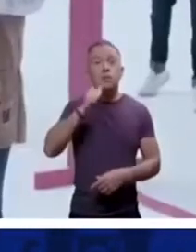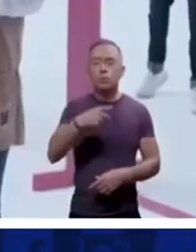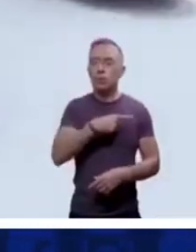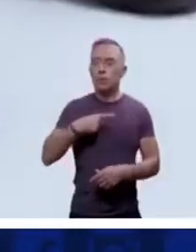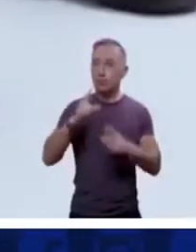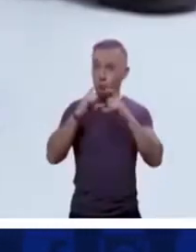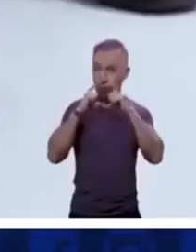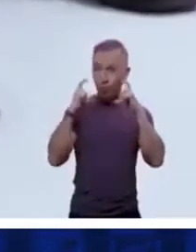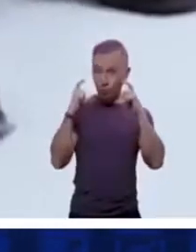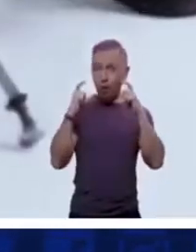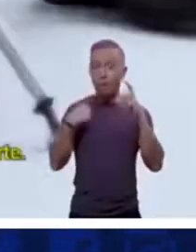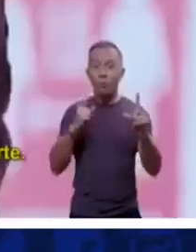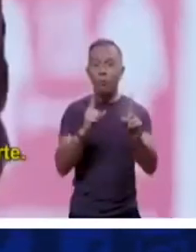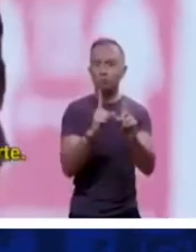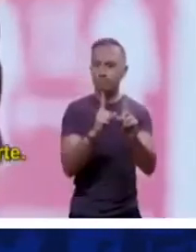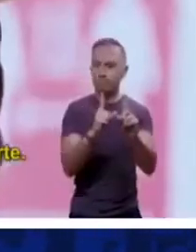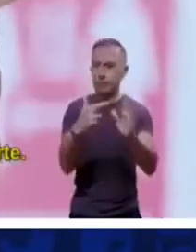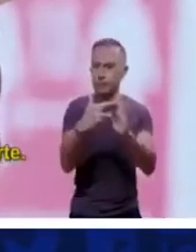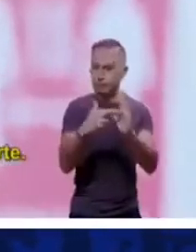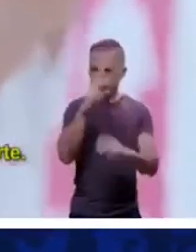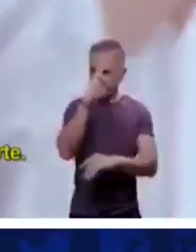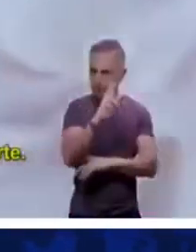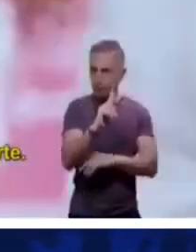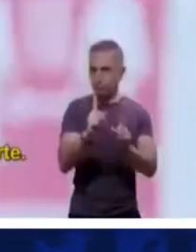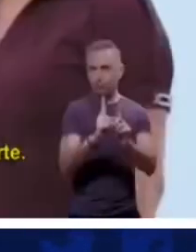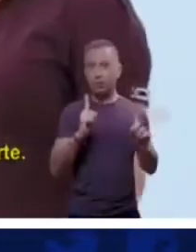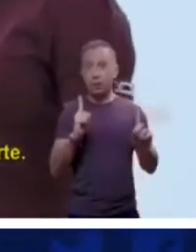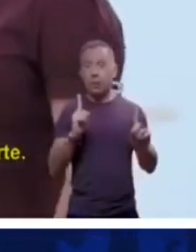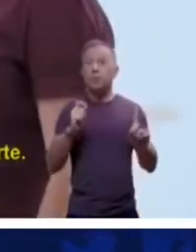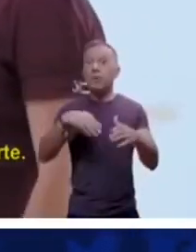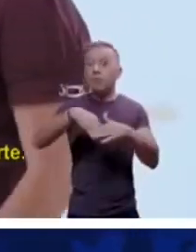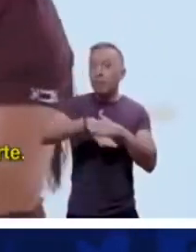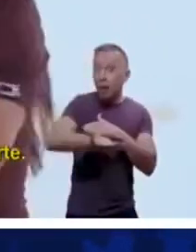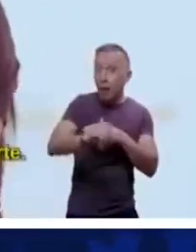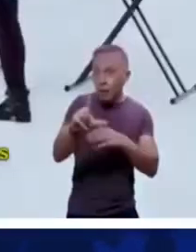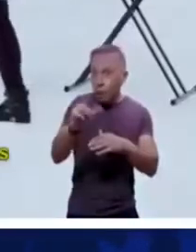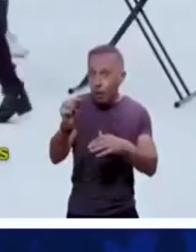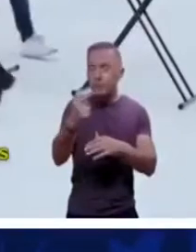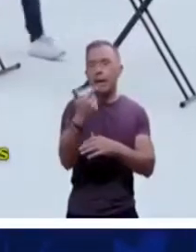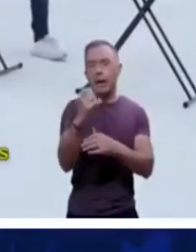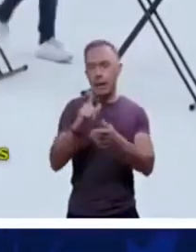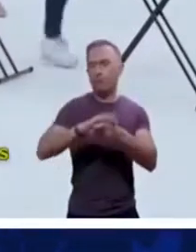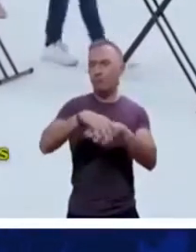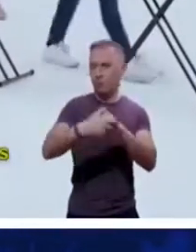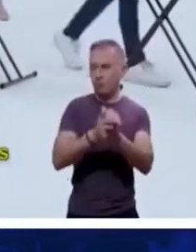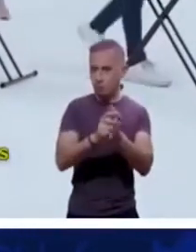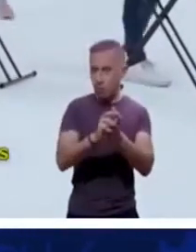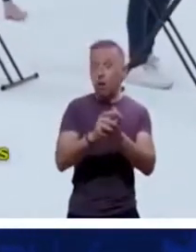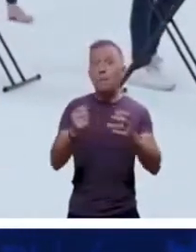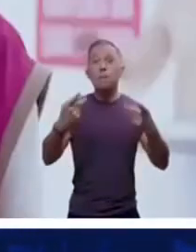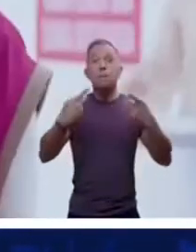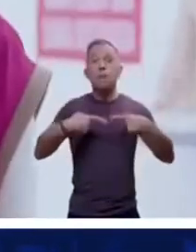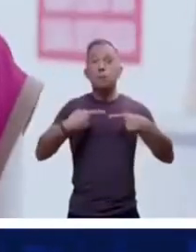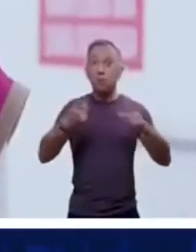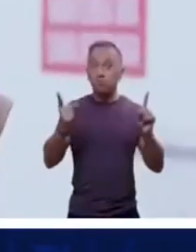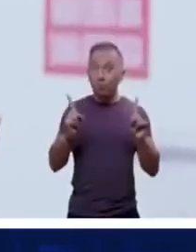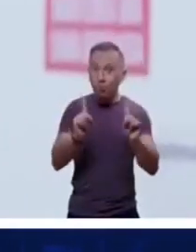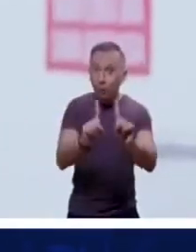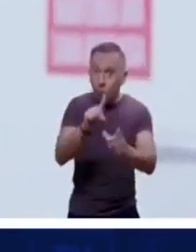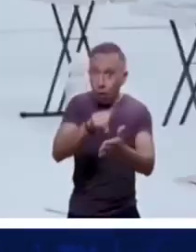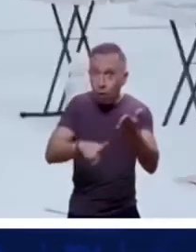hace tres años no cumplió te quedó a deber mintió otro